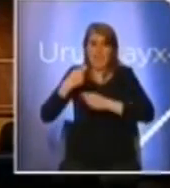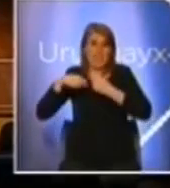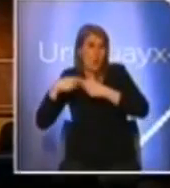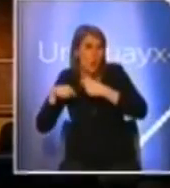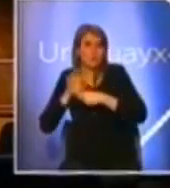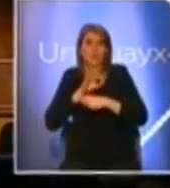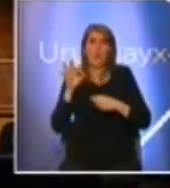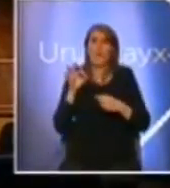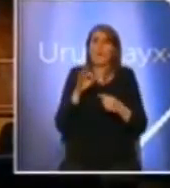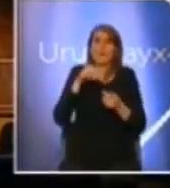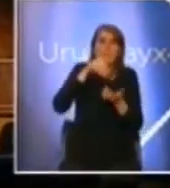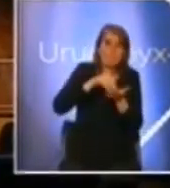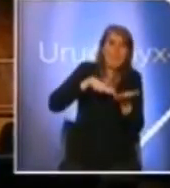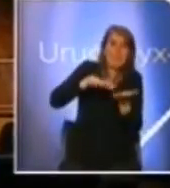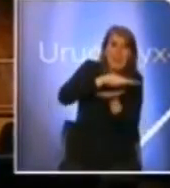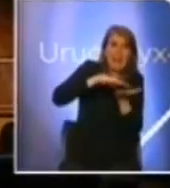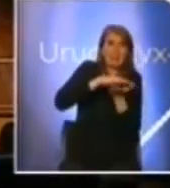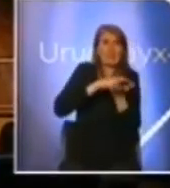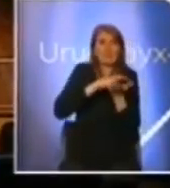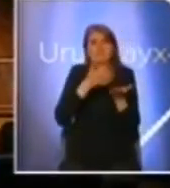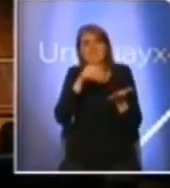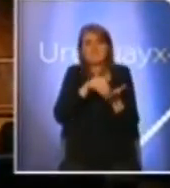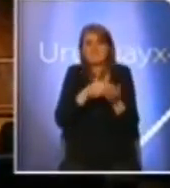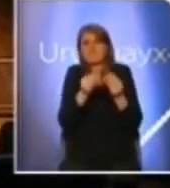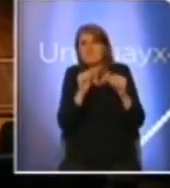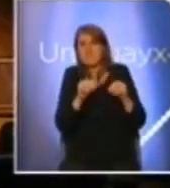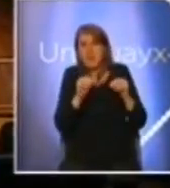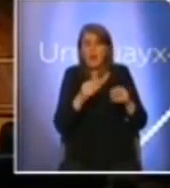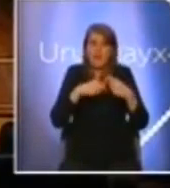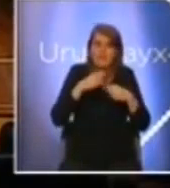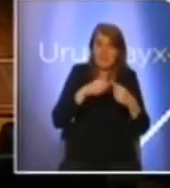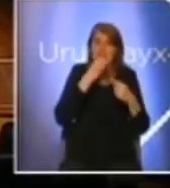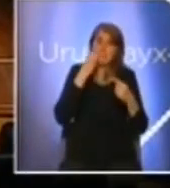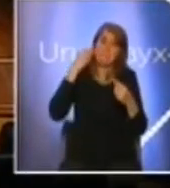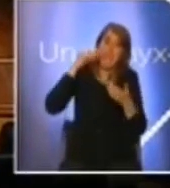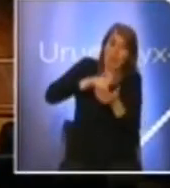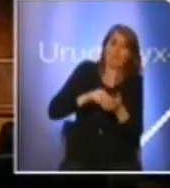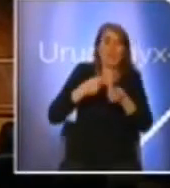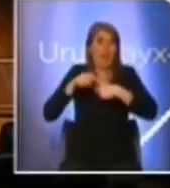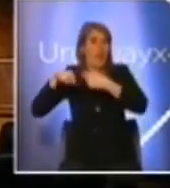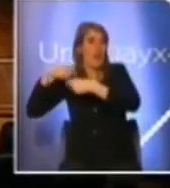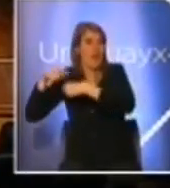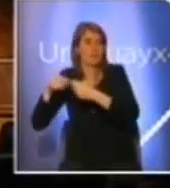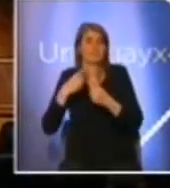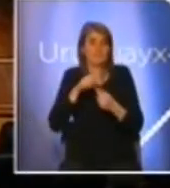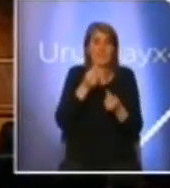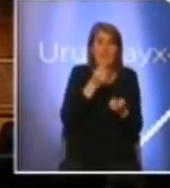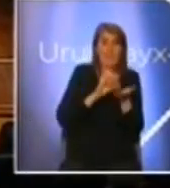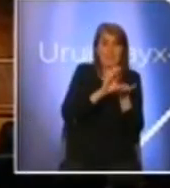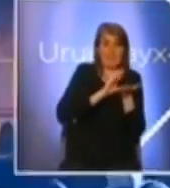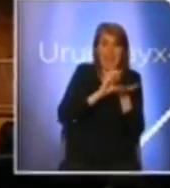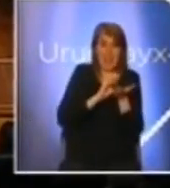de insertarse en un mercado. Entonces, el tema de las inyecciones de capital, el tema del capital de riesgo, el tema de las